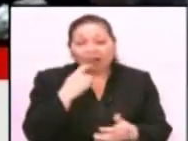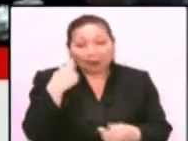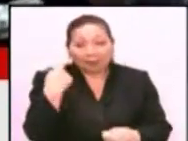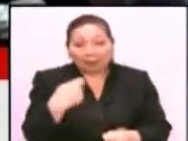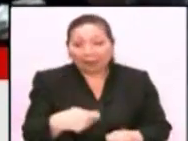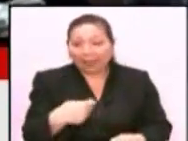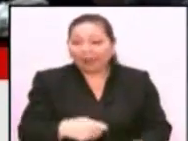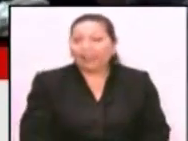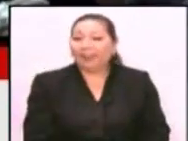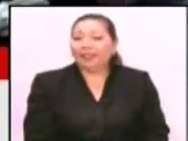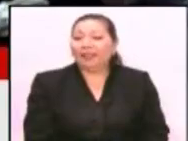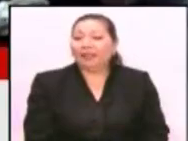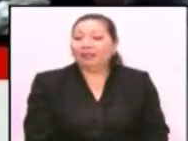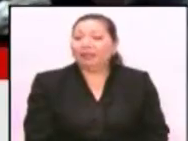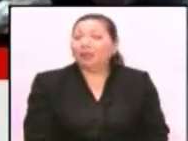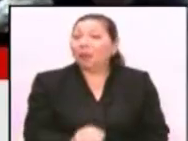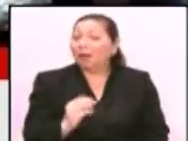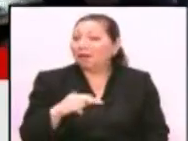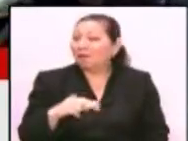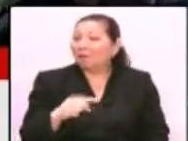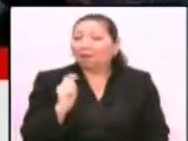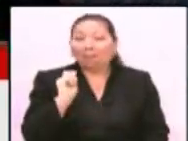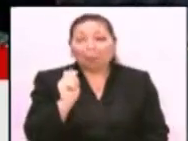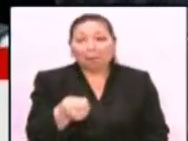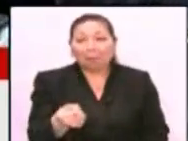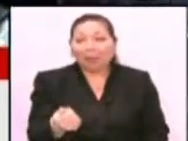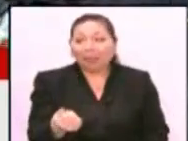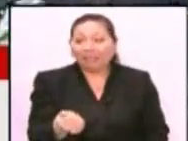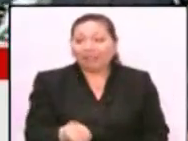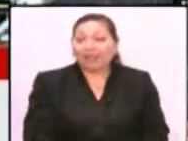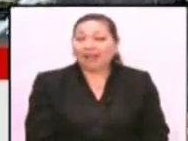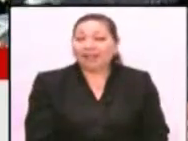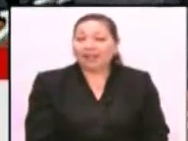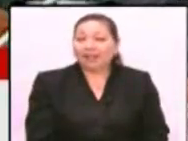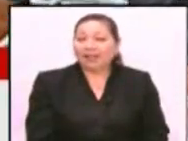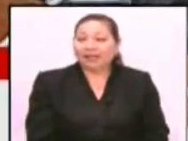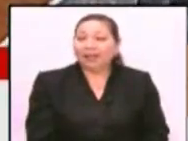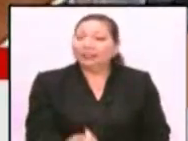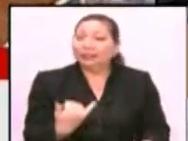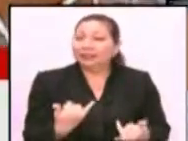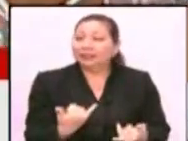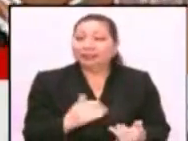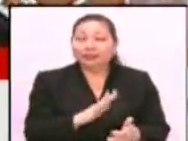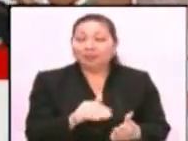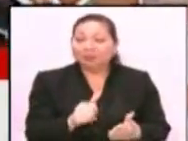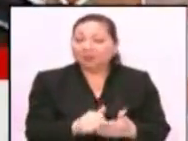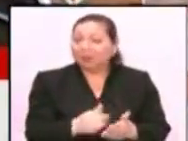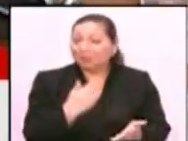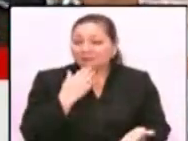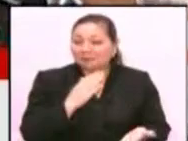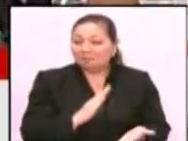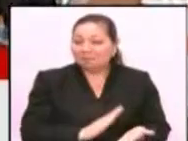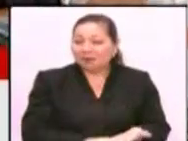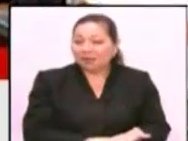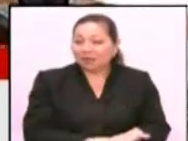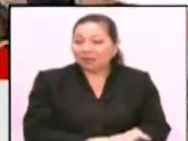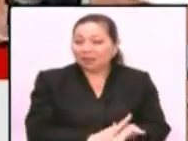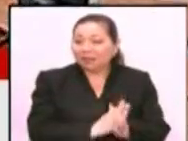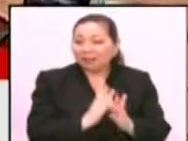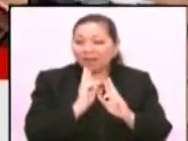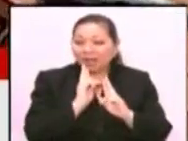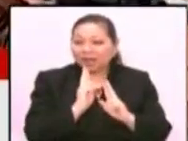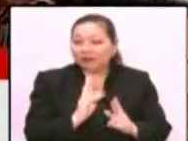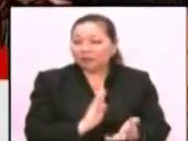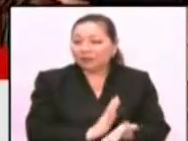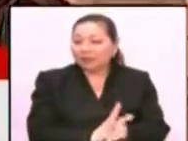dinero. Ellos van donde una ONG y donan recursos. En ese mecanismo, si todo va muy mal y no se consigue ni un